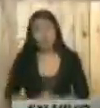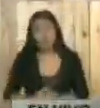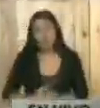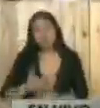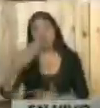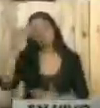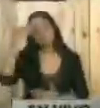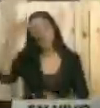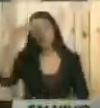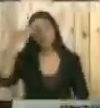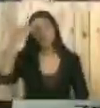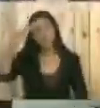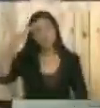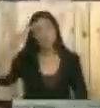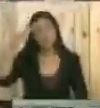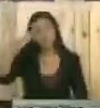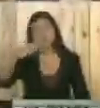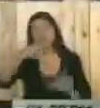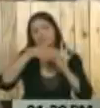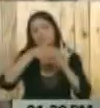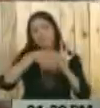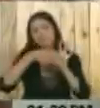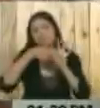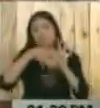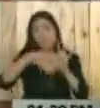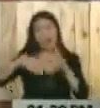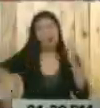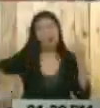¡Saludo solidario!